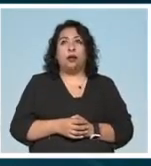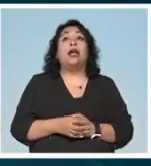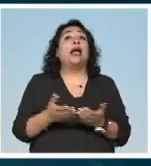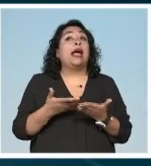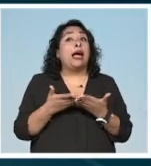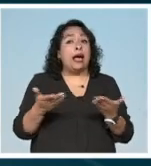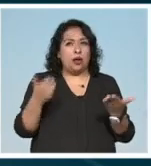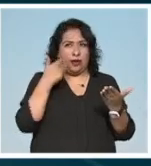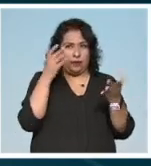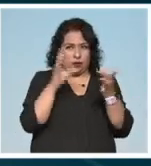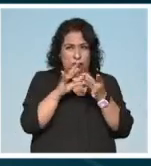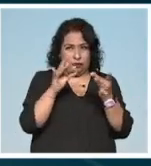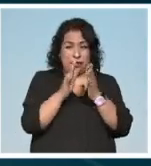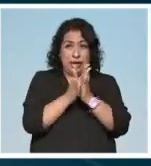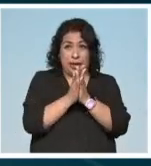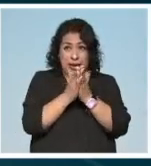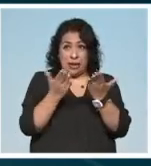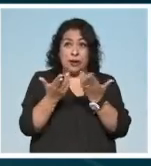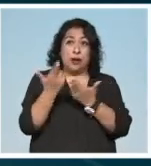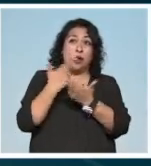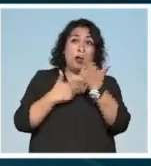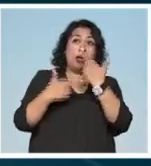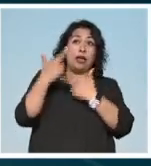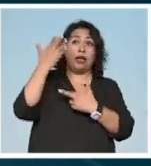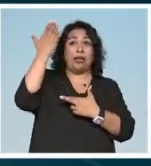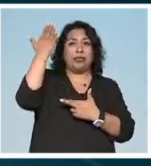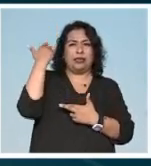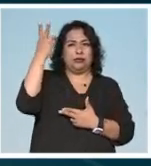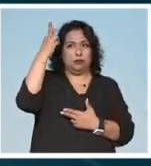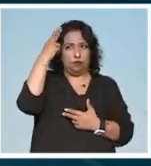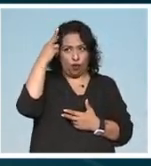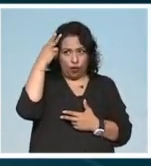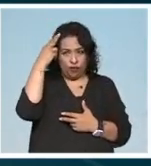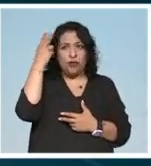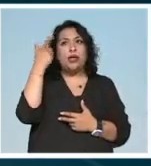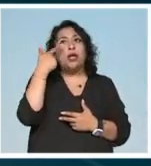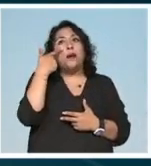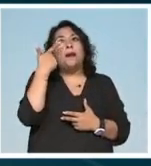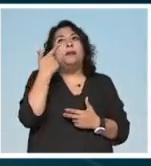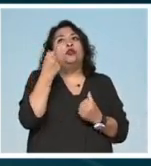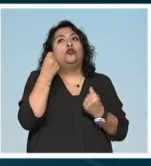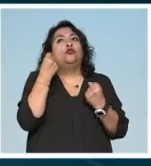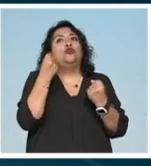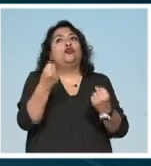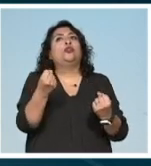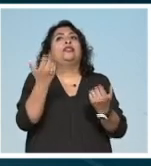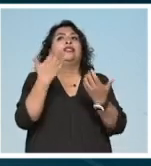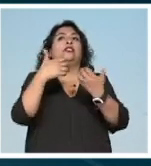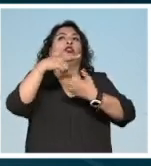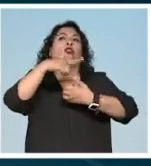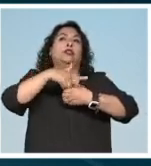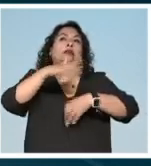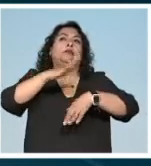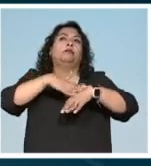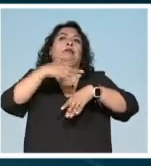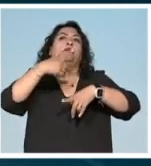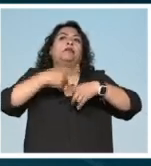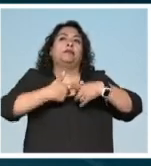Ahora les queremos platicar de una novela que nos remonta a tiempos del porfiriato y esboza el poder de los movimientos sociales, sobre todo